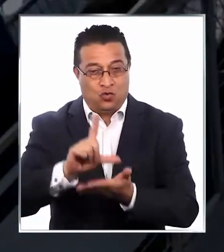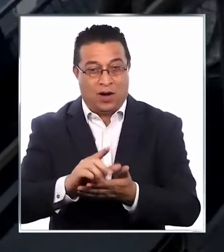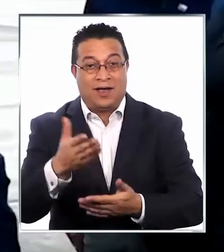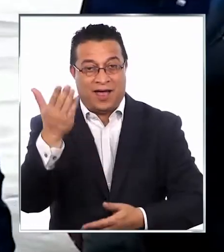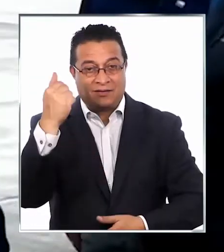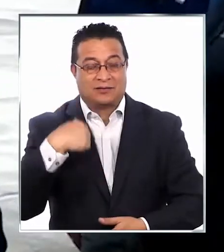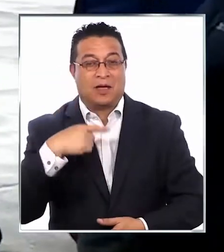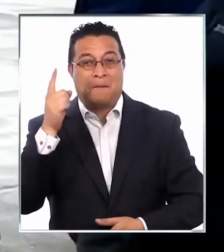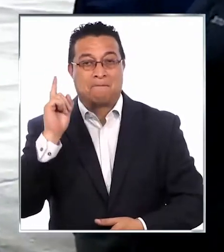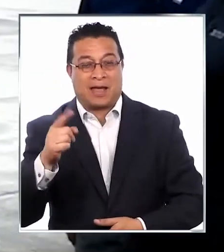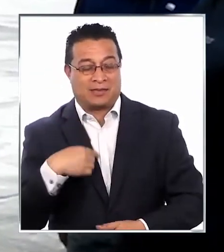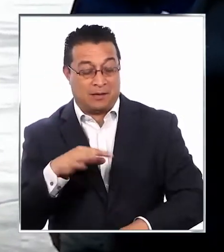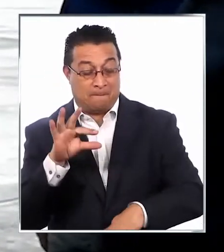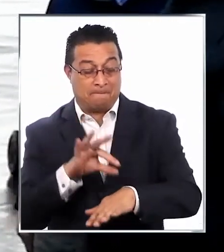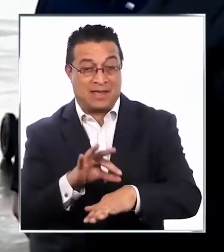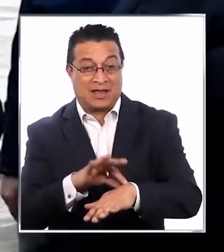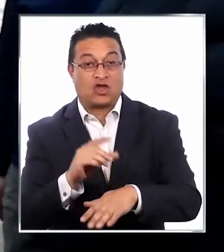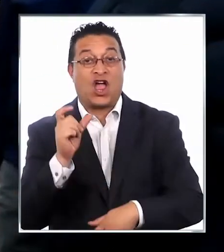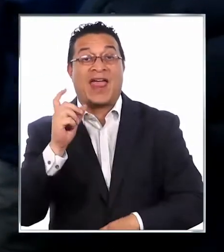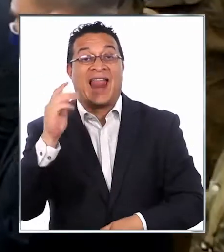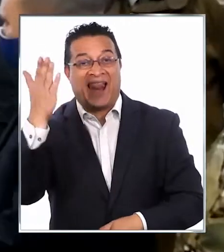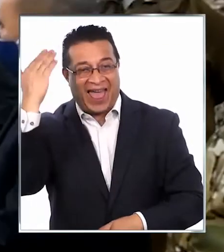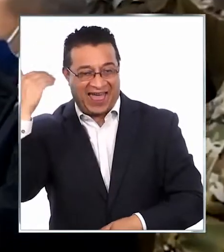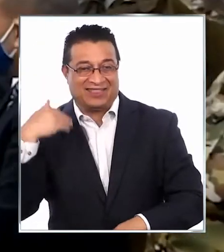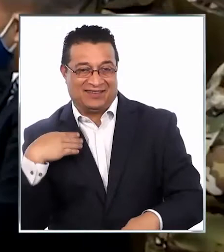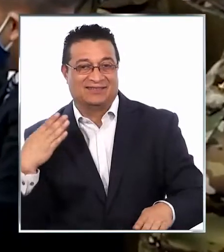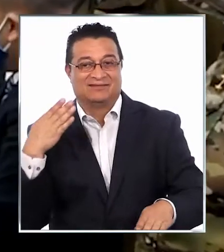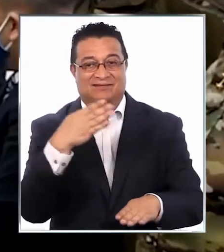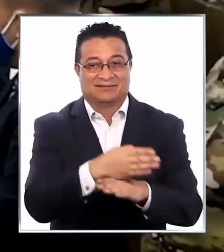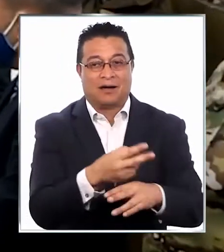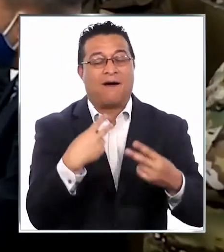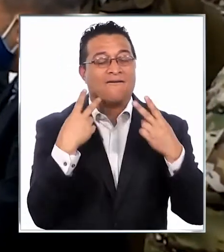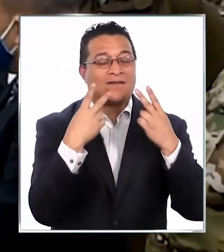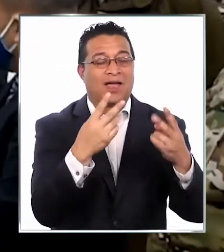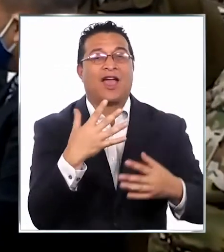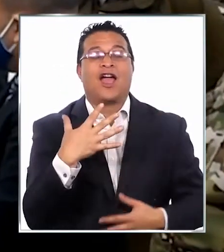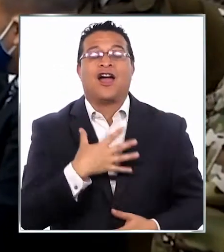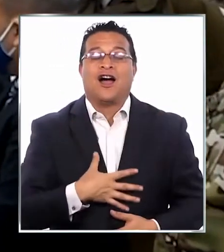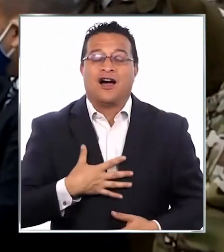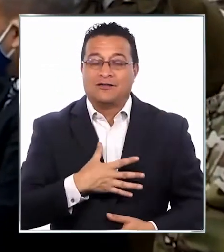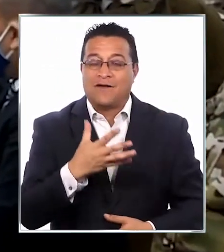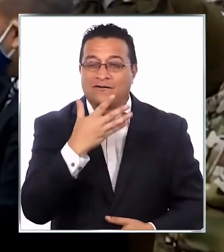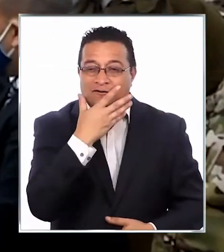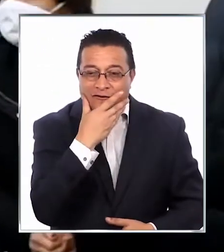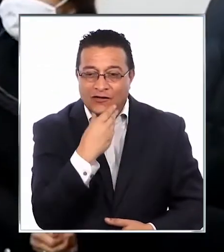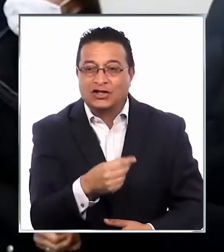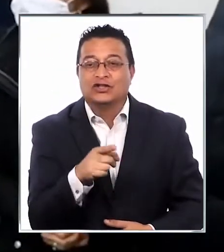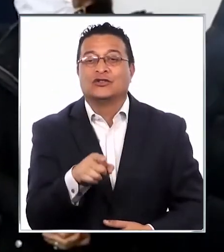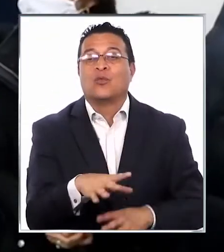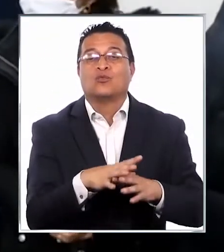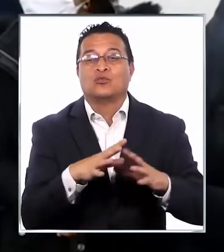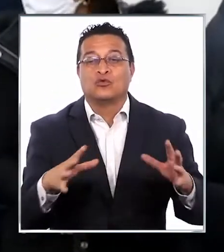me destinaron como médico general de zona. Entonces fue un viaje emocionante y muy hermoso.